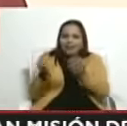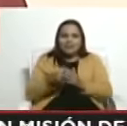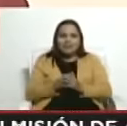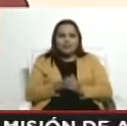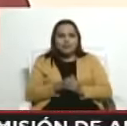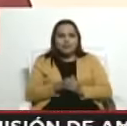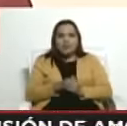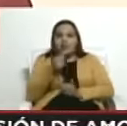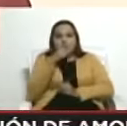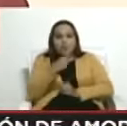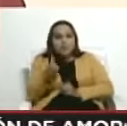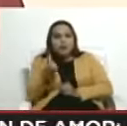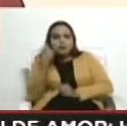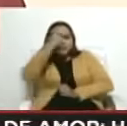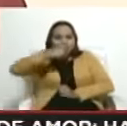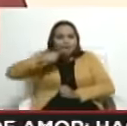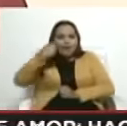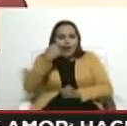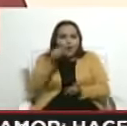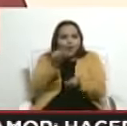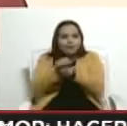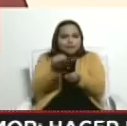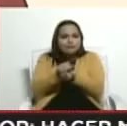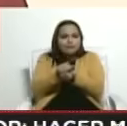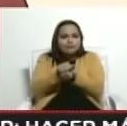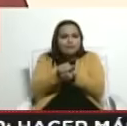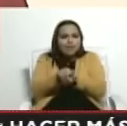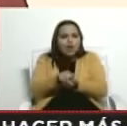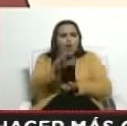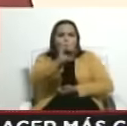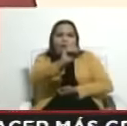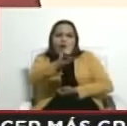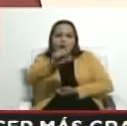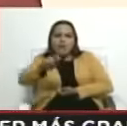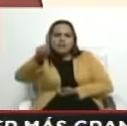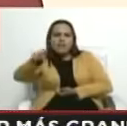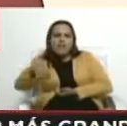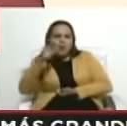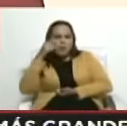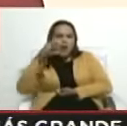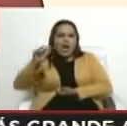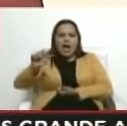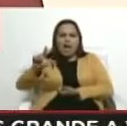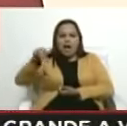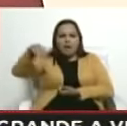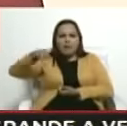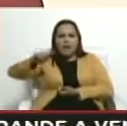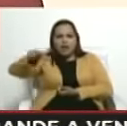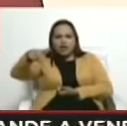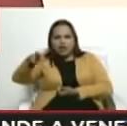No tiene moral ni Almagro ni la OEA. Con respecto a